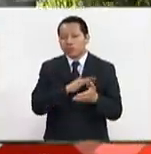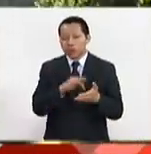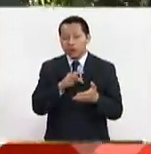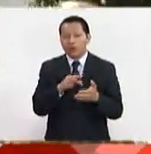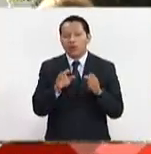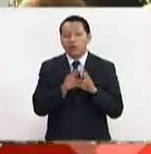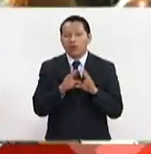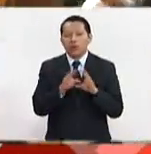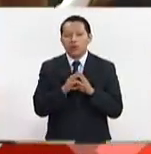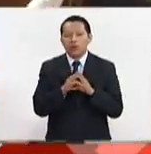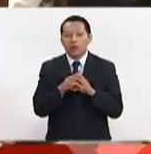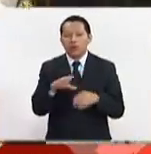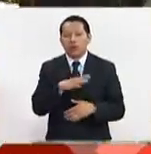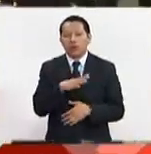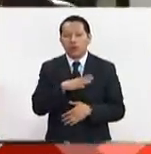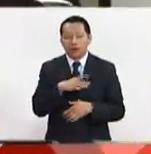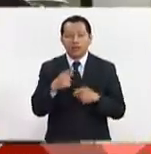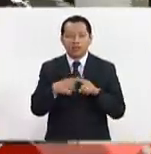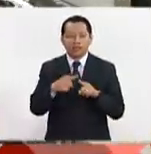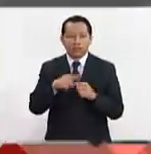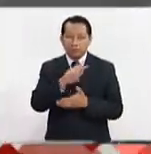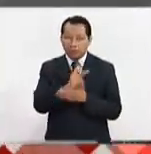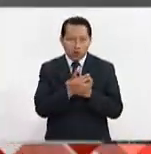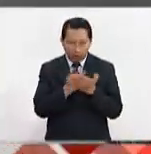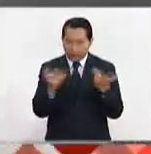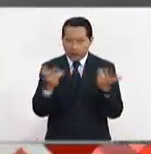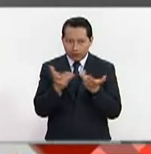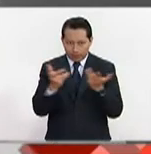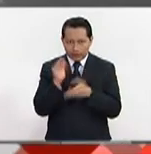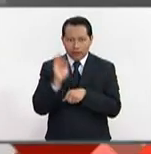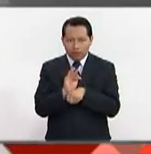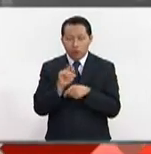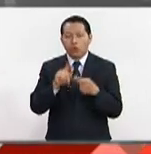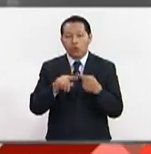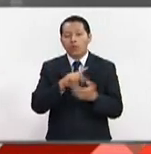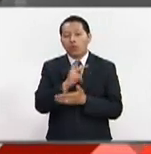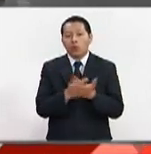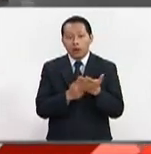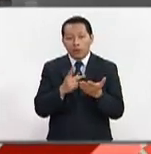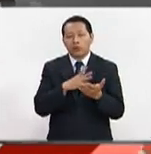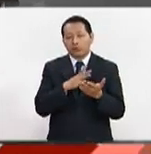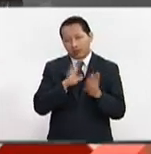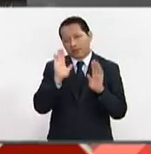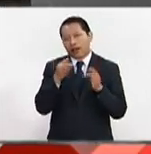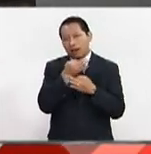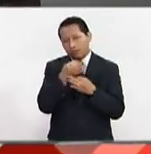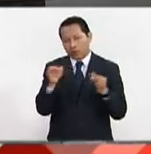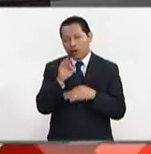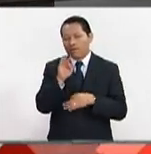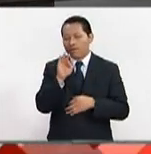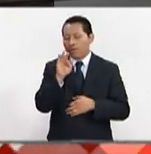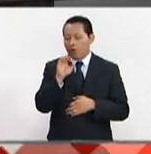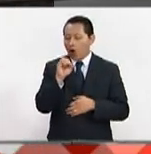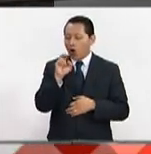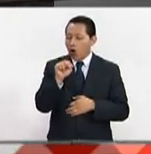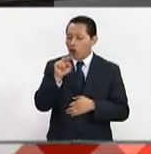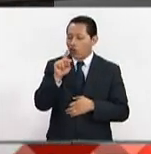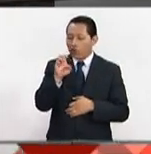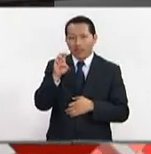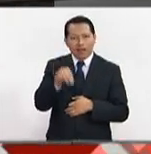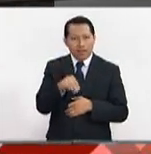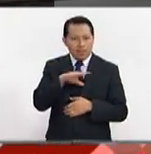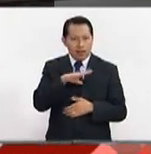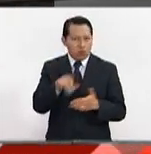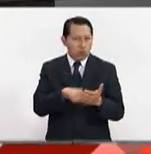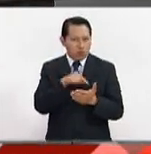del patrimonio, aquí también tenemos programas paralelos. Por un lado, están los programas que el presidente ya ha anunciado del Fonden en las regiones de